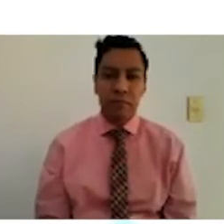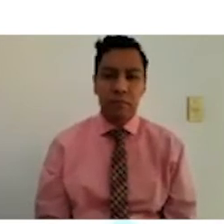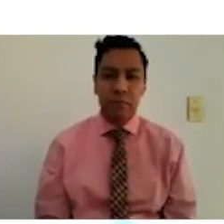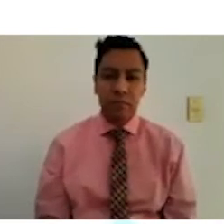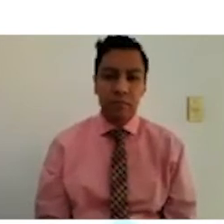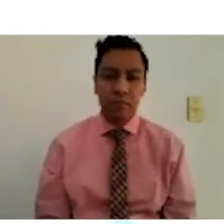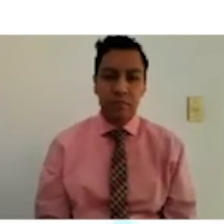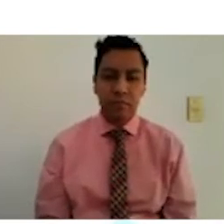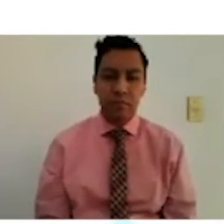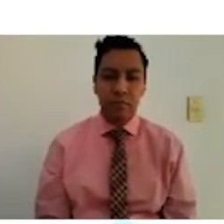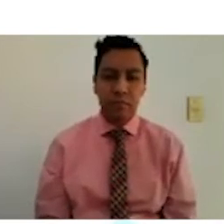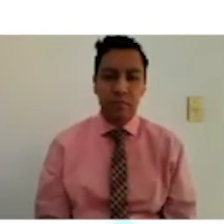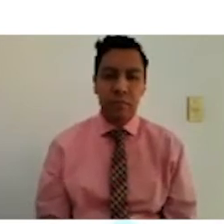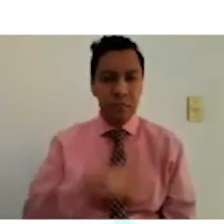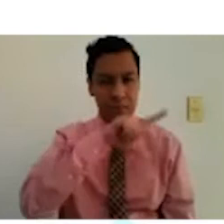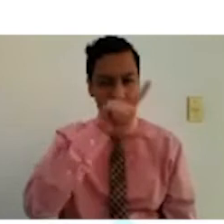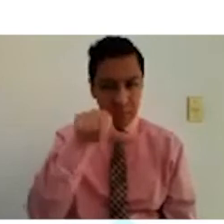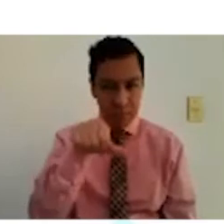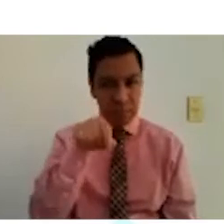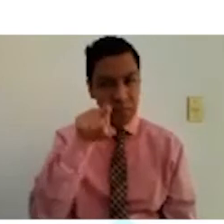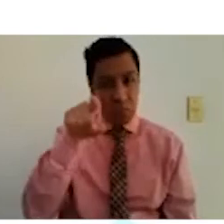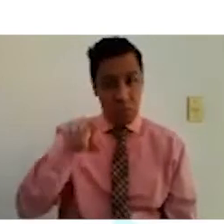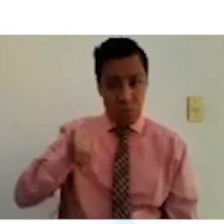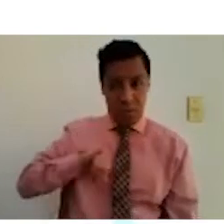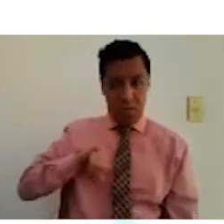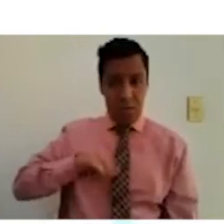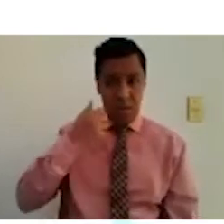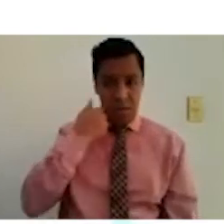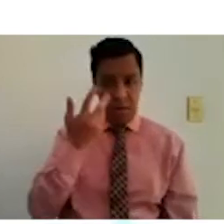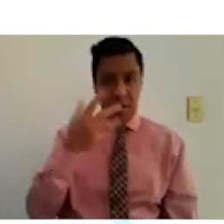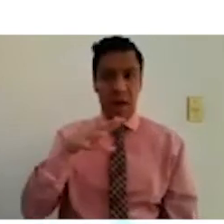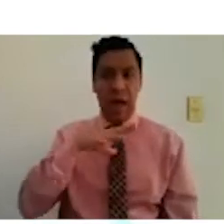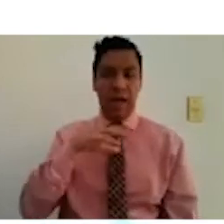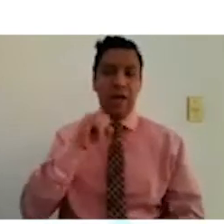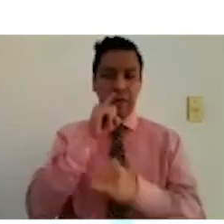Esta después la pueden ver ustedes completa si es de su interés, está en internet, la buscan y